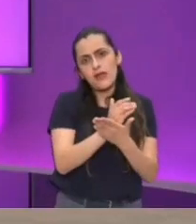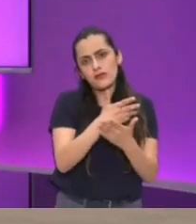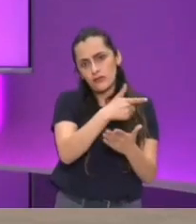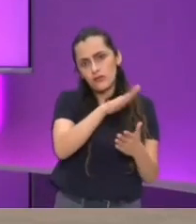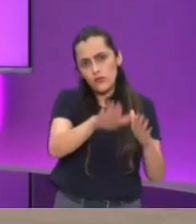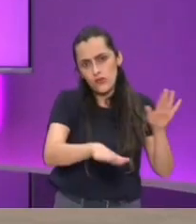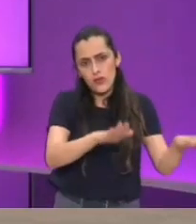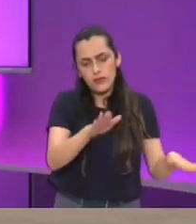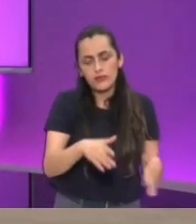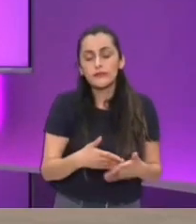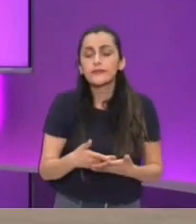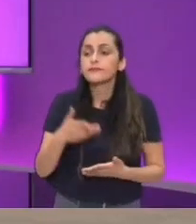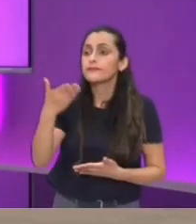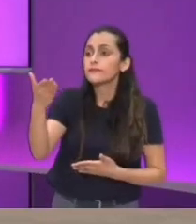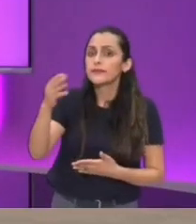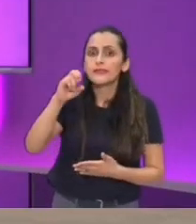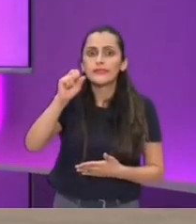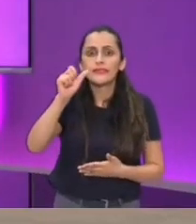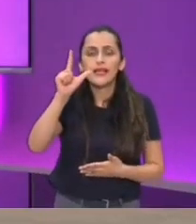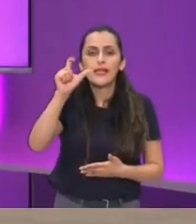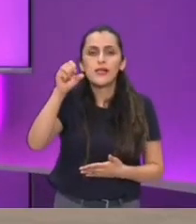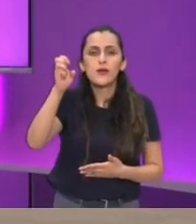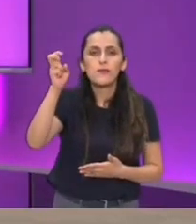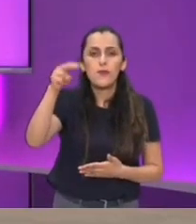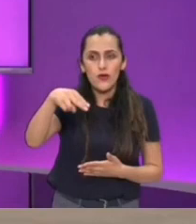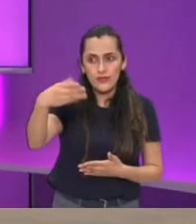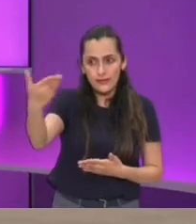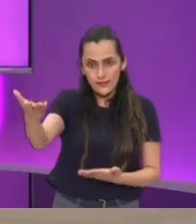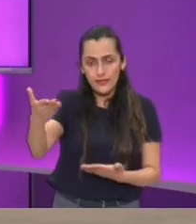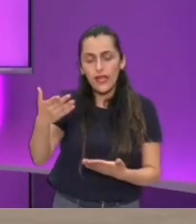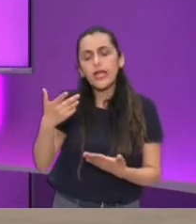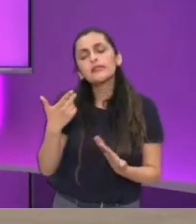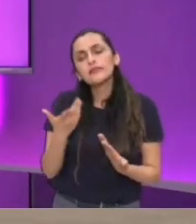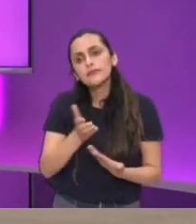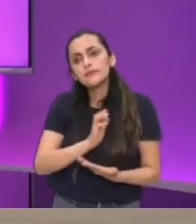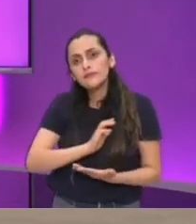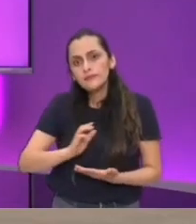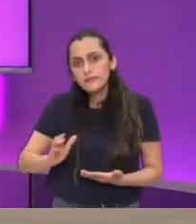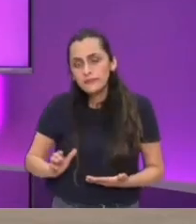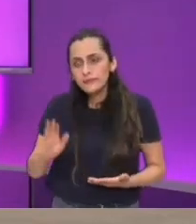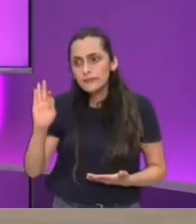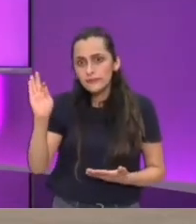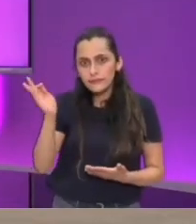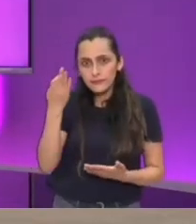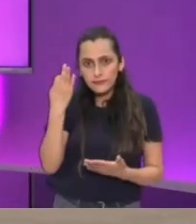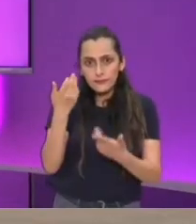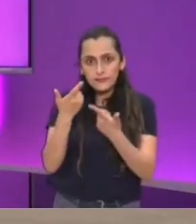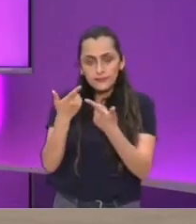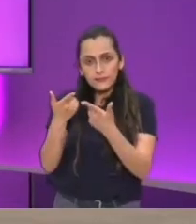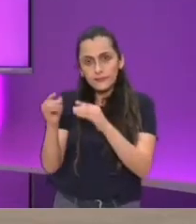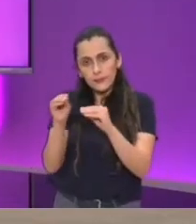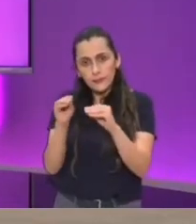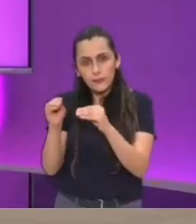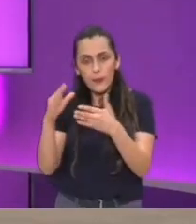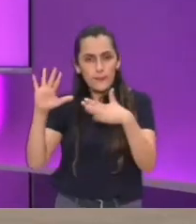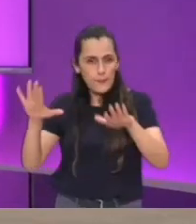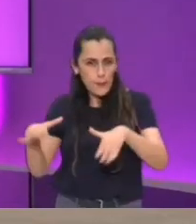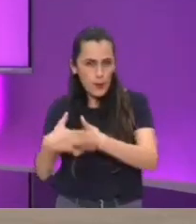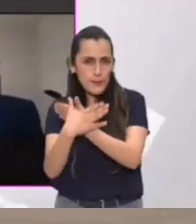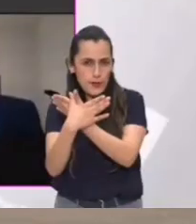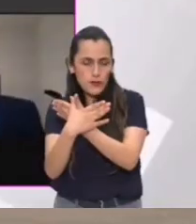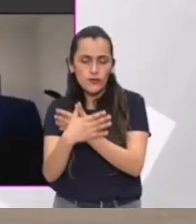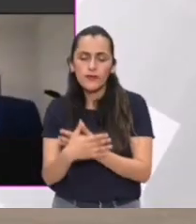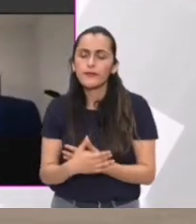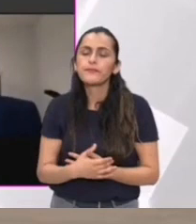ahora, la pide Salomón Chertorivsky, candidato a diputado federal por Movimiento Ciudadano. Adelante, Salomón.